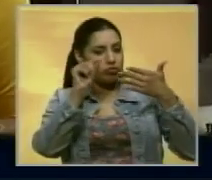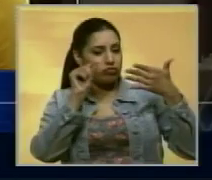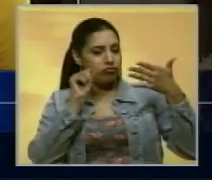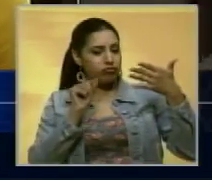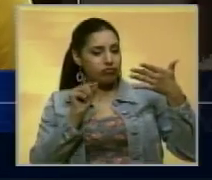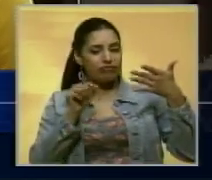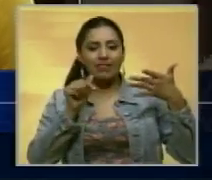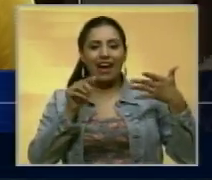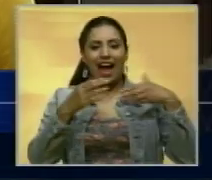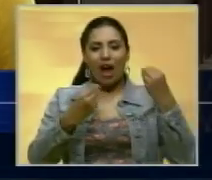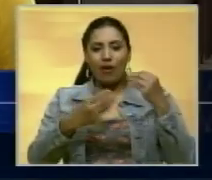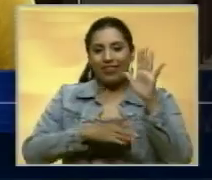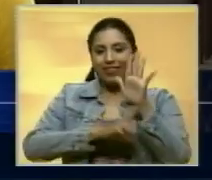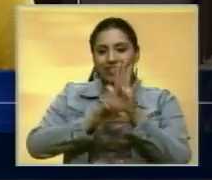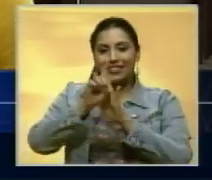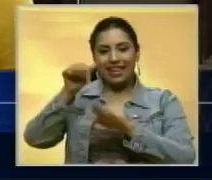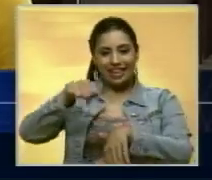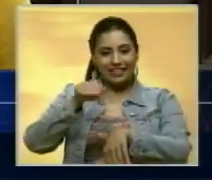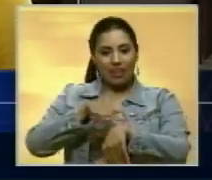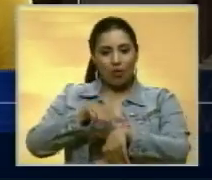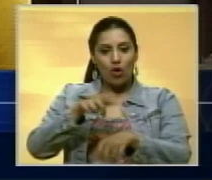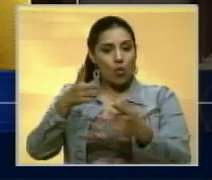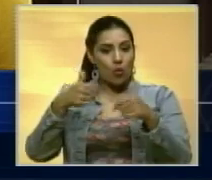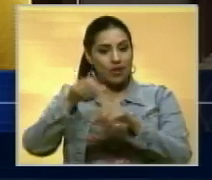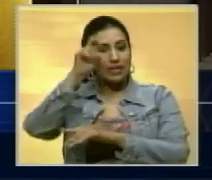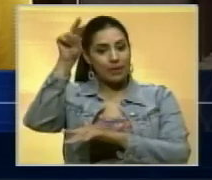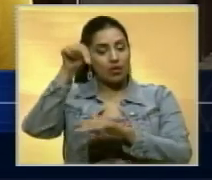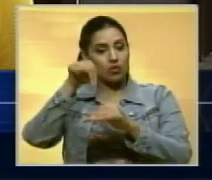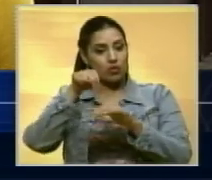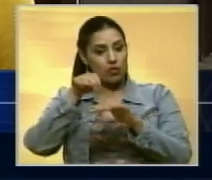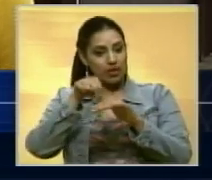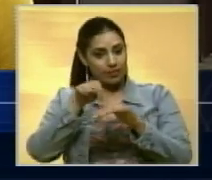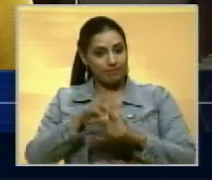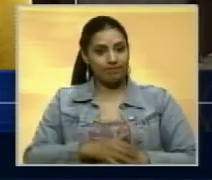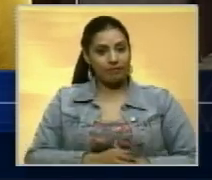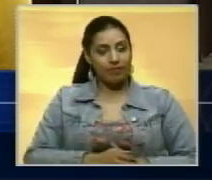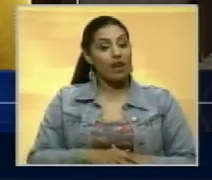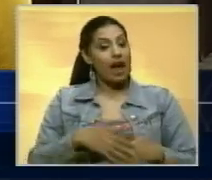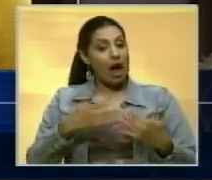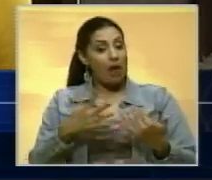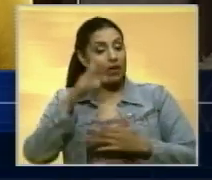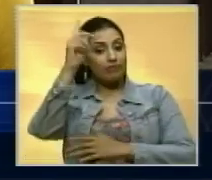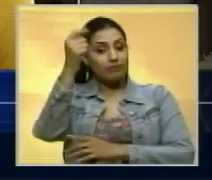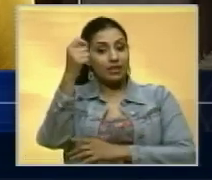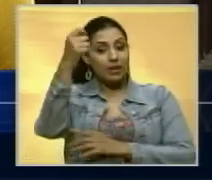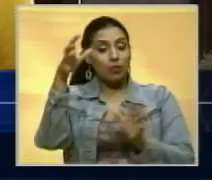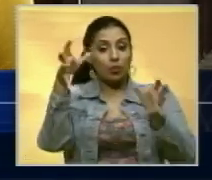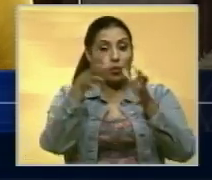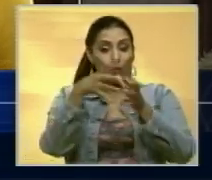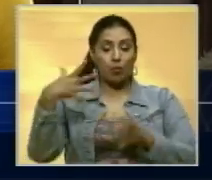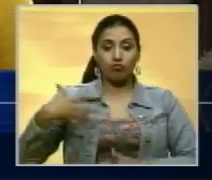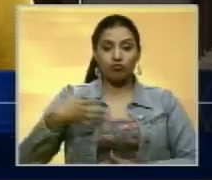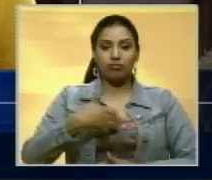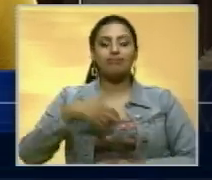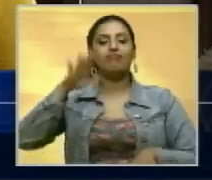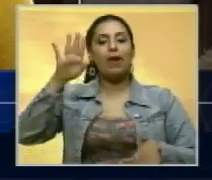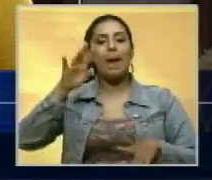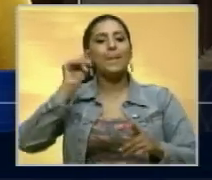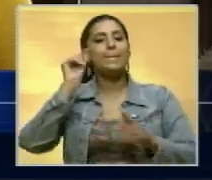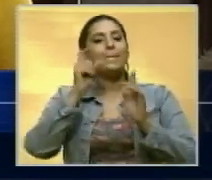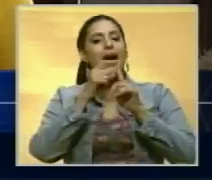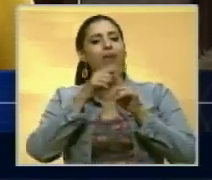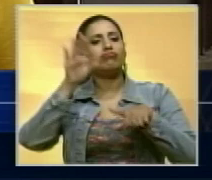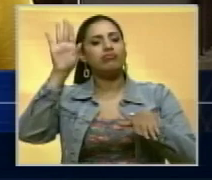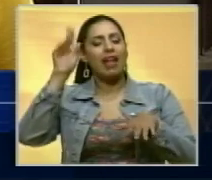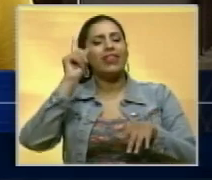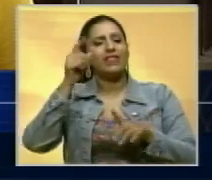sesión que se está desarrollando a esta hora en el hemiciclo del Palacio Federal Legislativo. Los diputados de la unidad que han tomado la palabra han